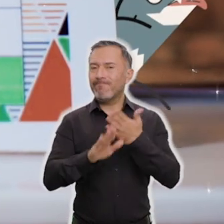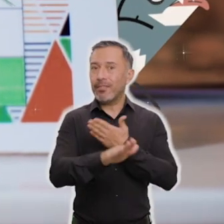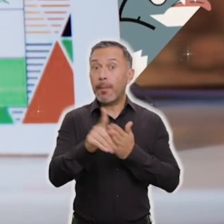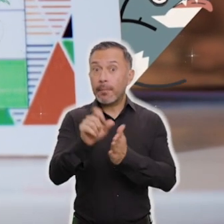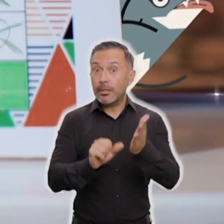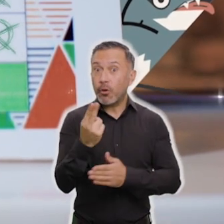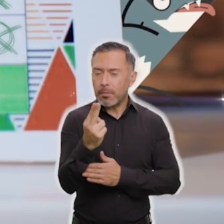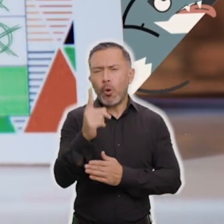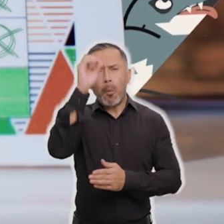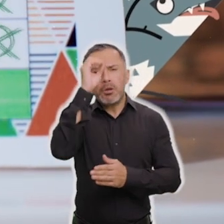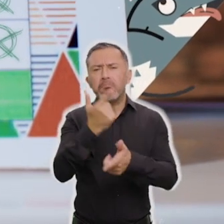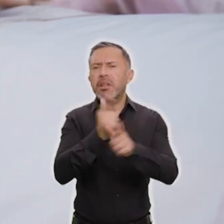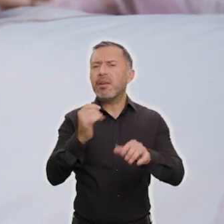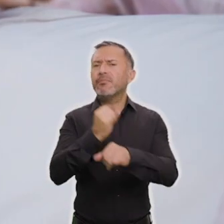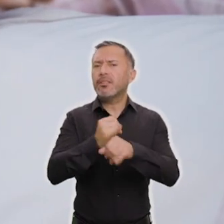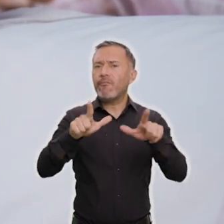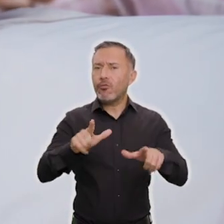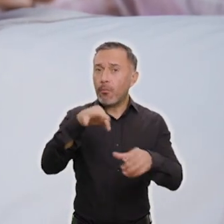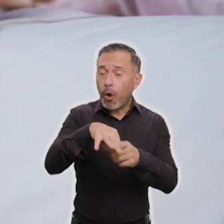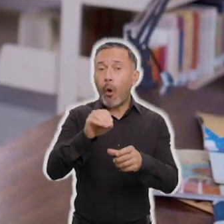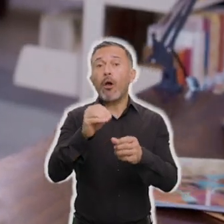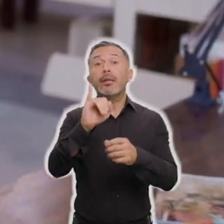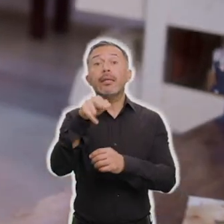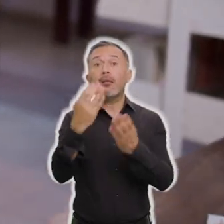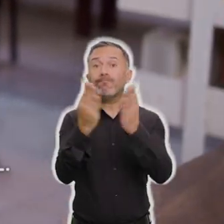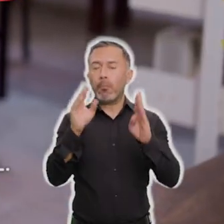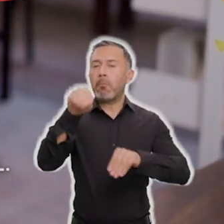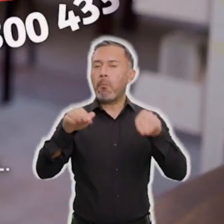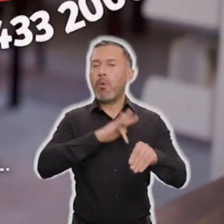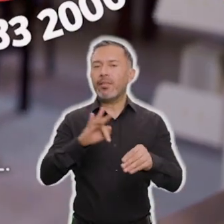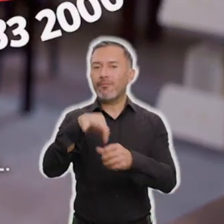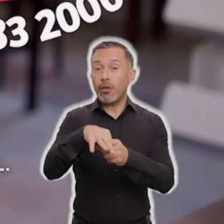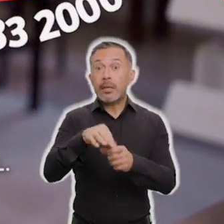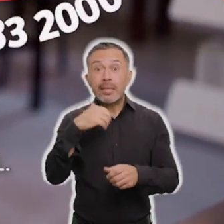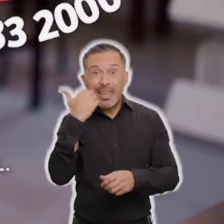para recibir las propuestas de los menores electores. Además, se instalarán más de